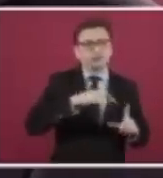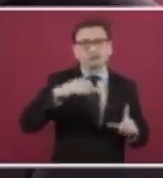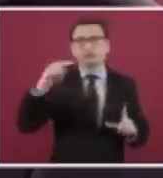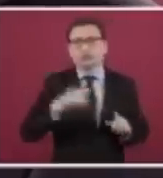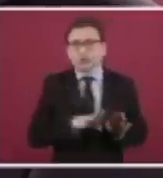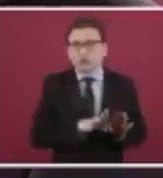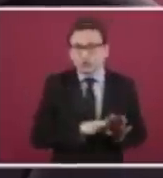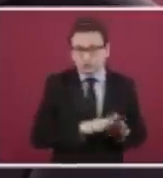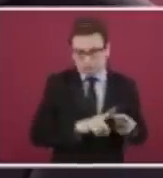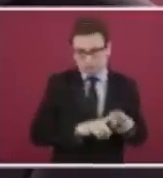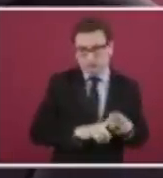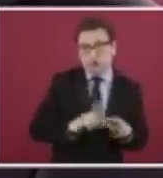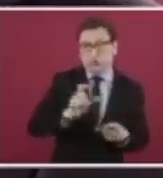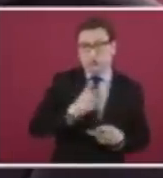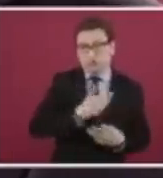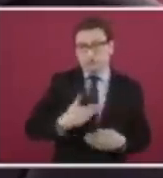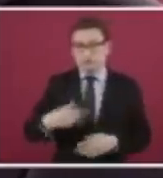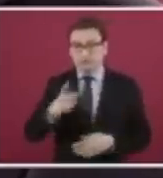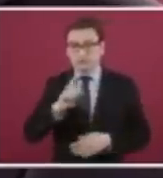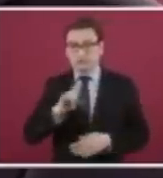gobierno de Zedillo,